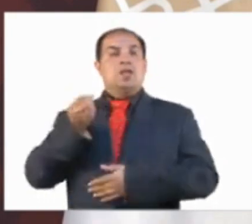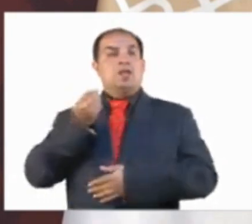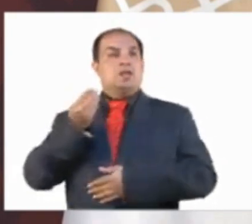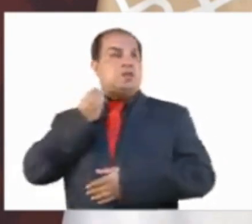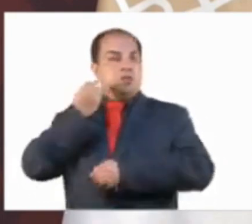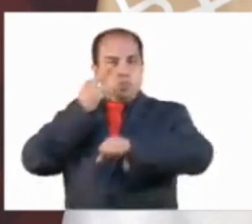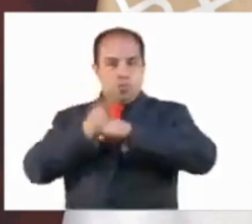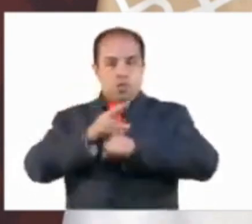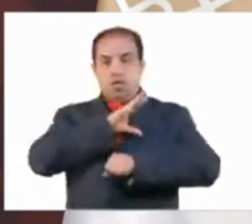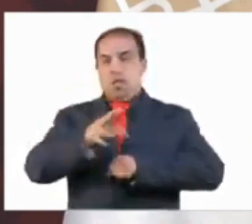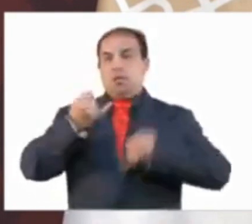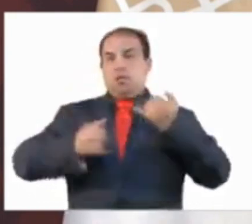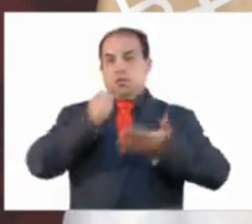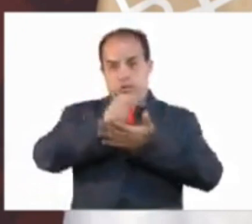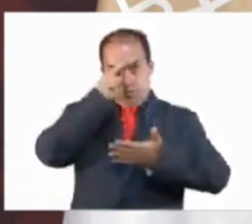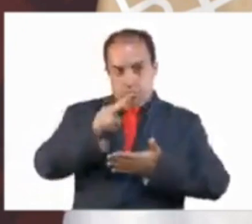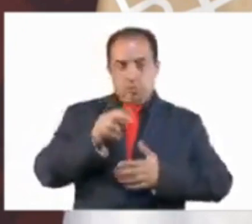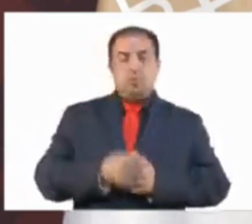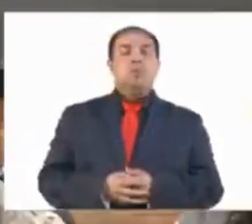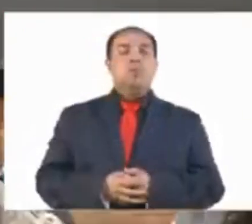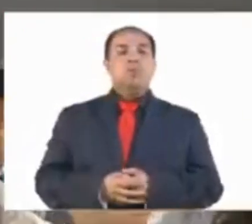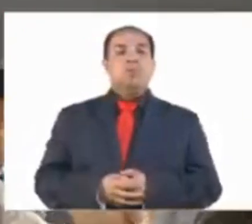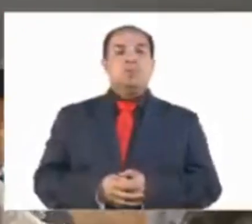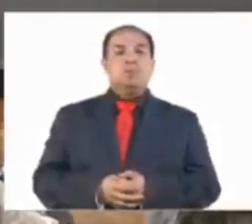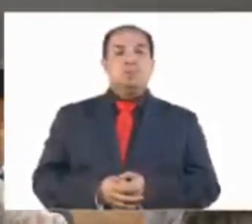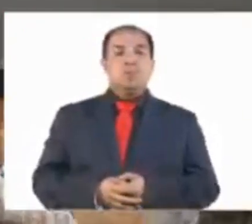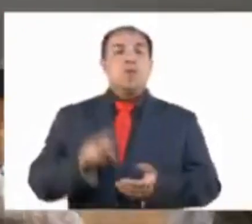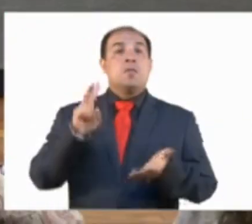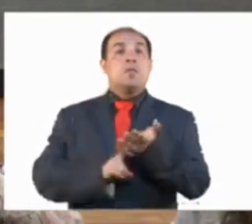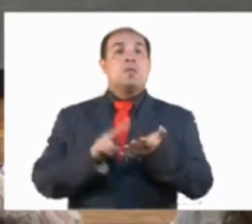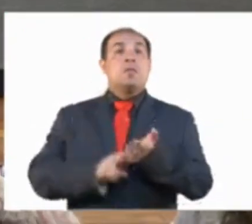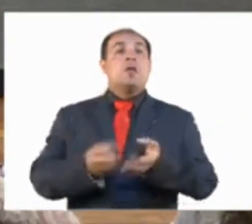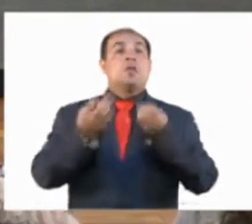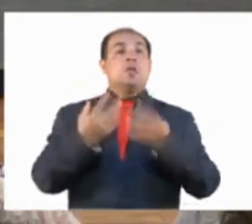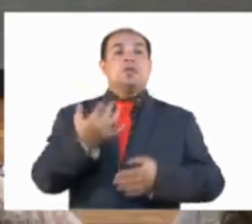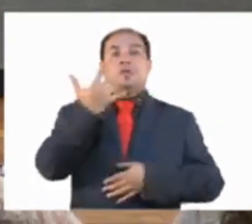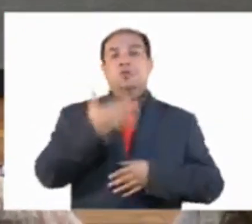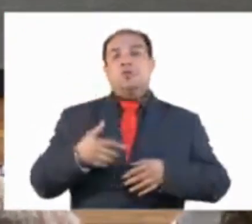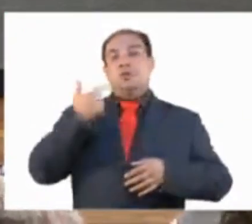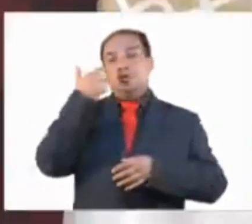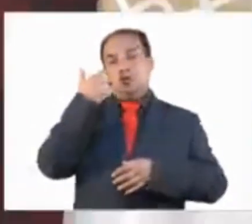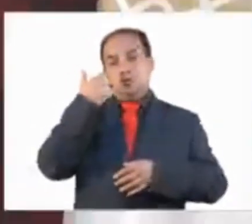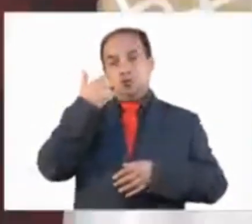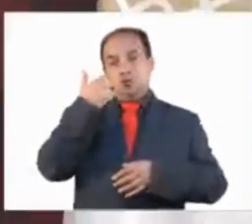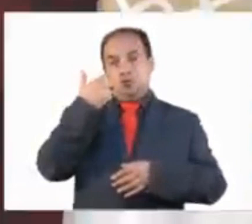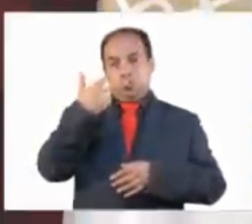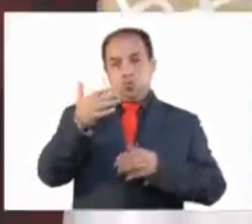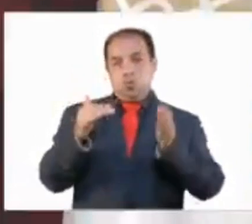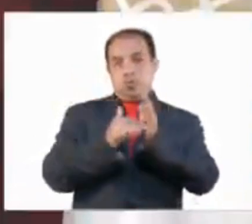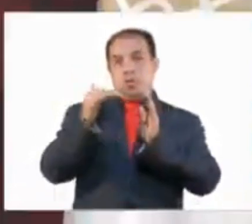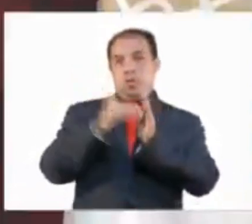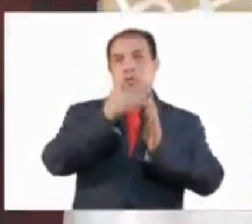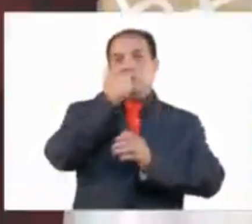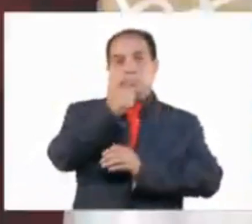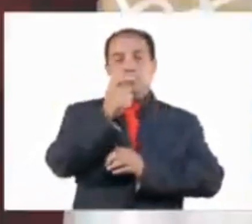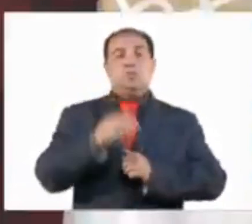General de Justicia de la Ciudad de México el monto es de 58 casi 58 millones